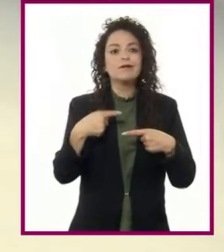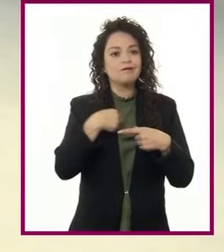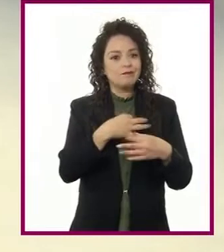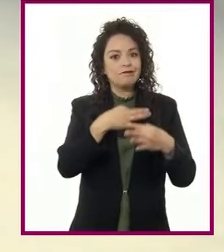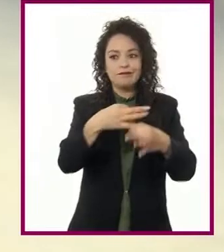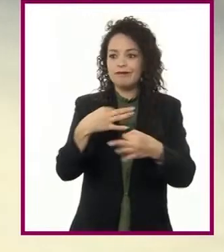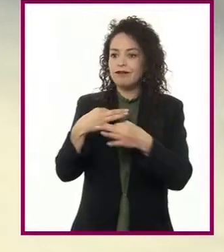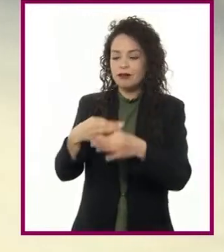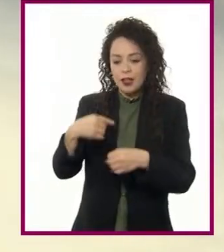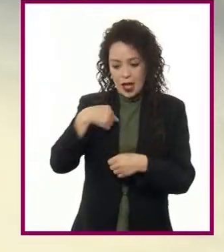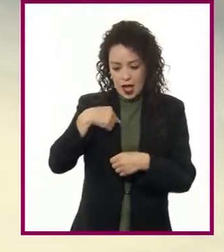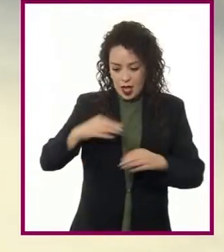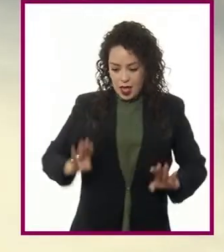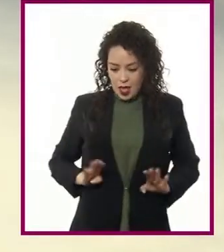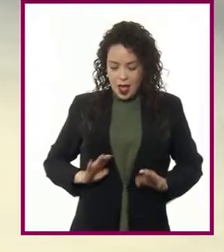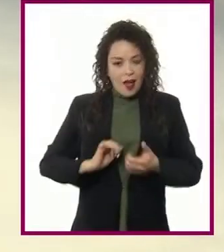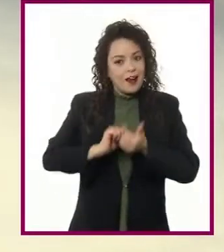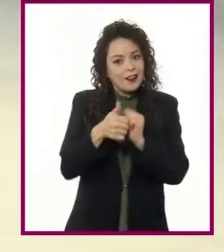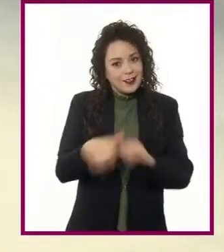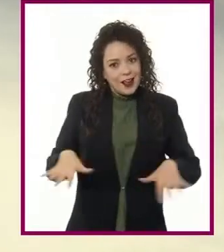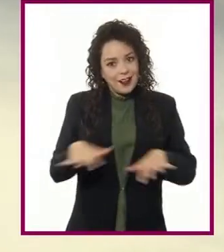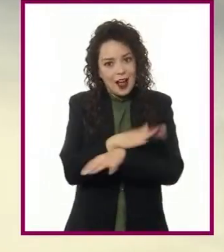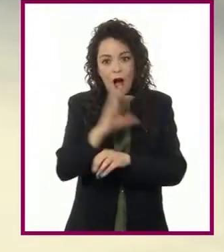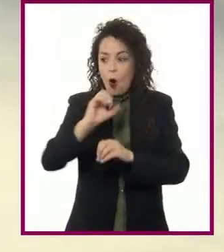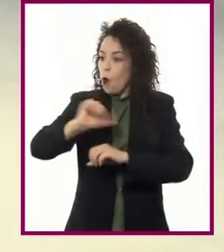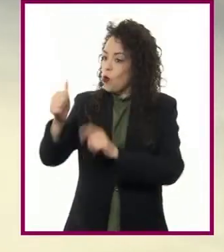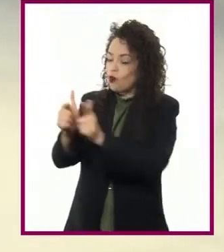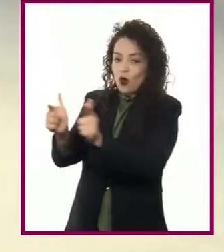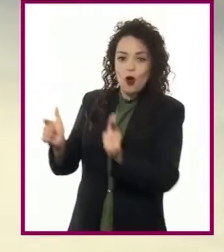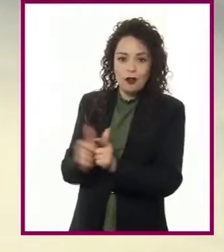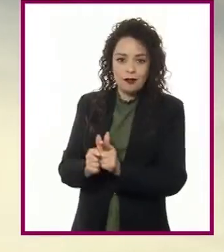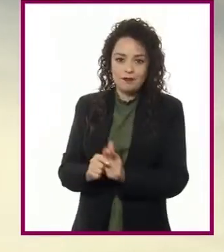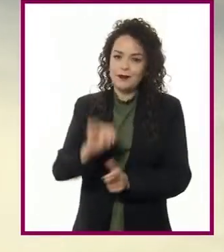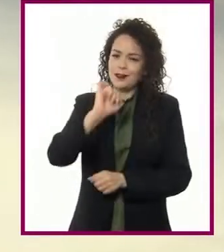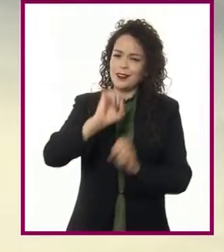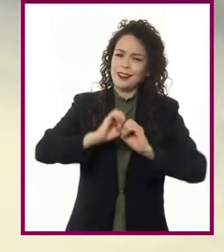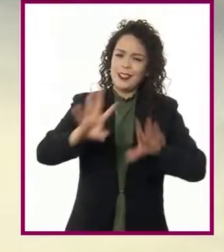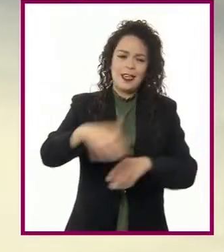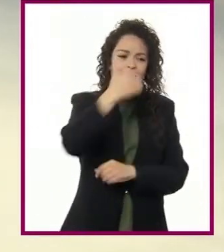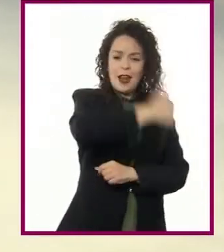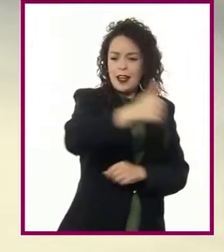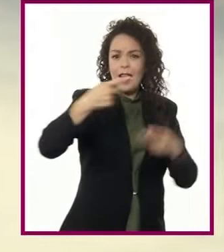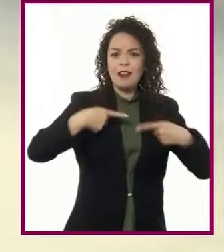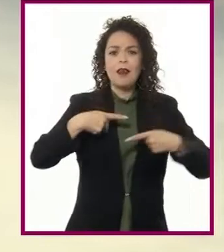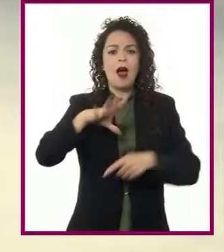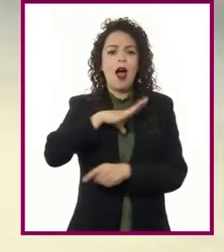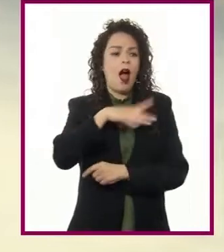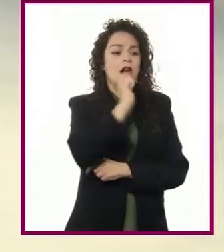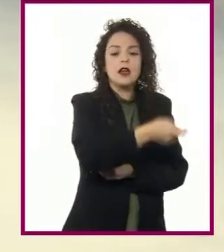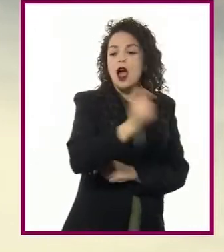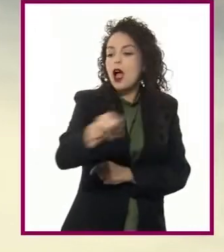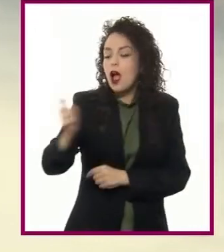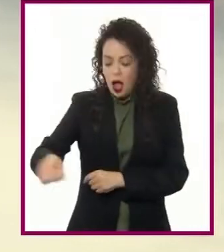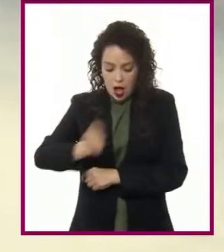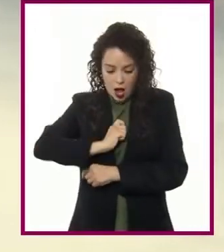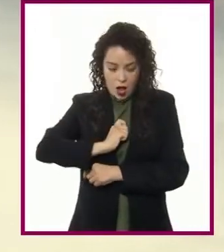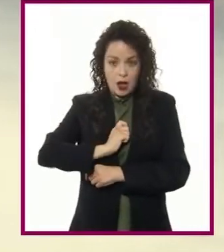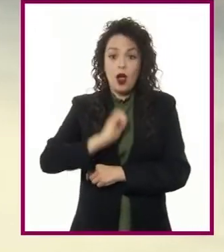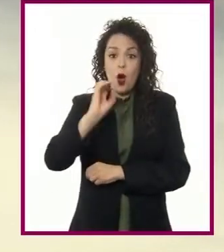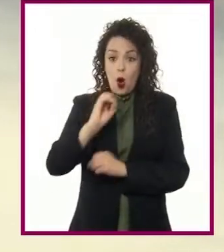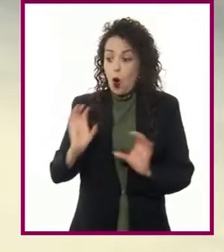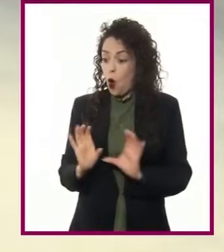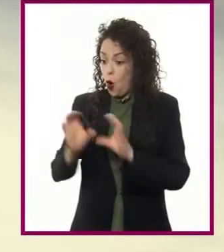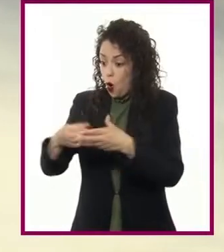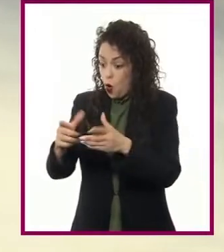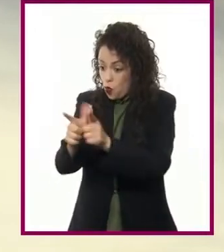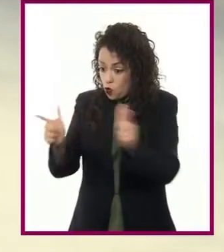otros grupos? Por supuesto, cada quien tiene su propia identidad. No porque se pertenezca a un grupo quiere decir que todas las